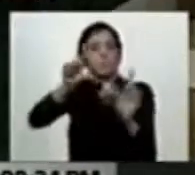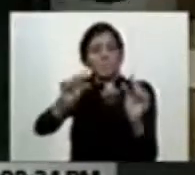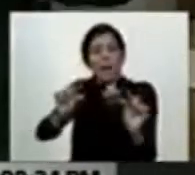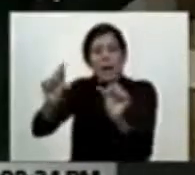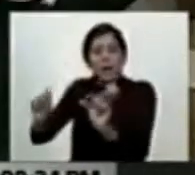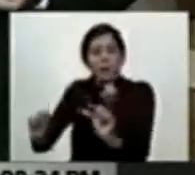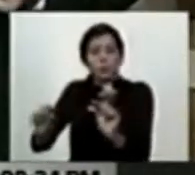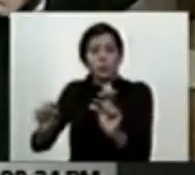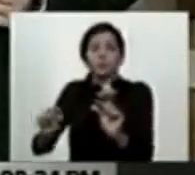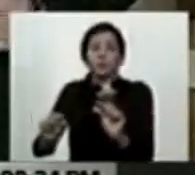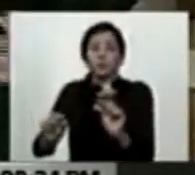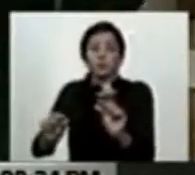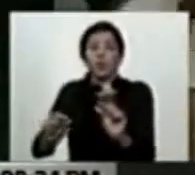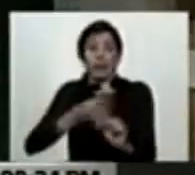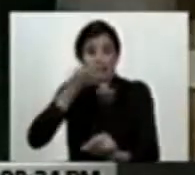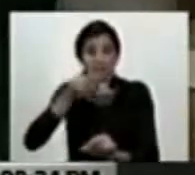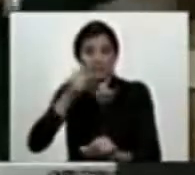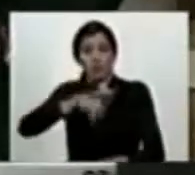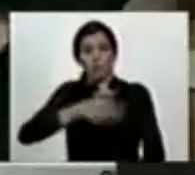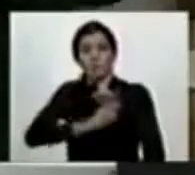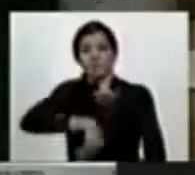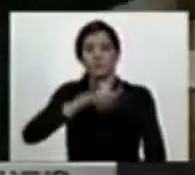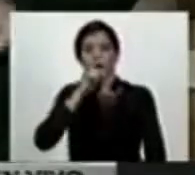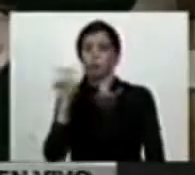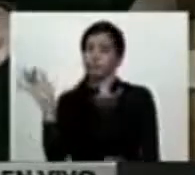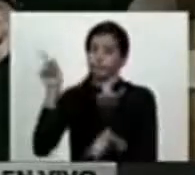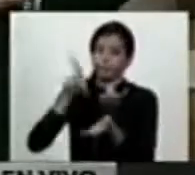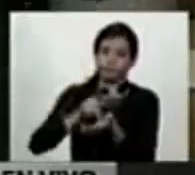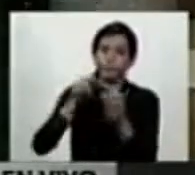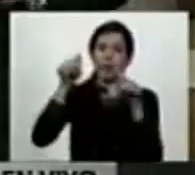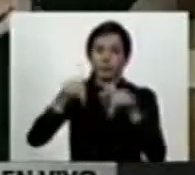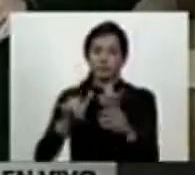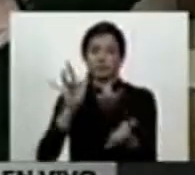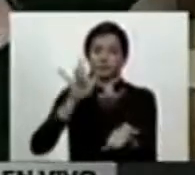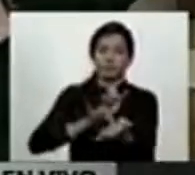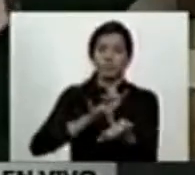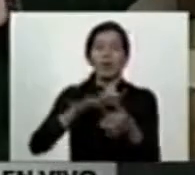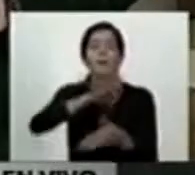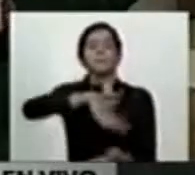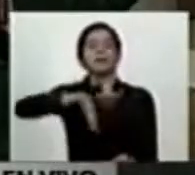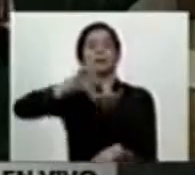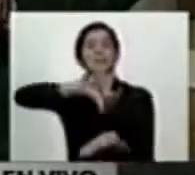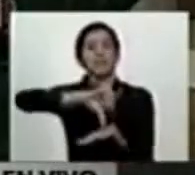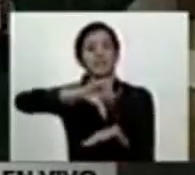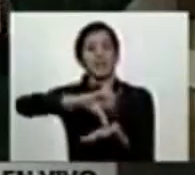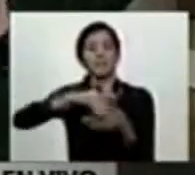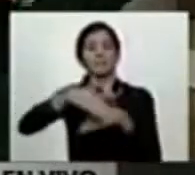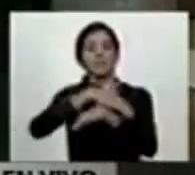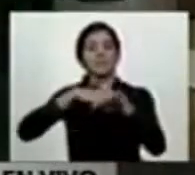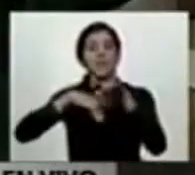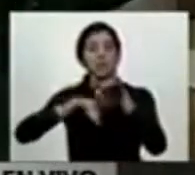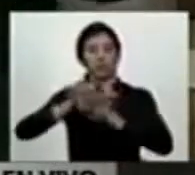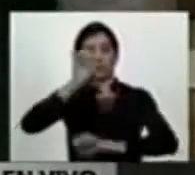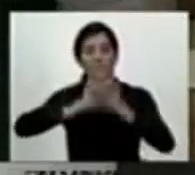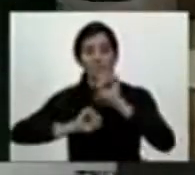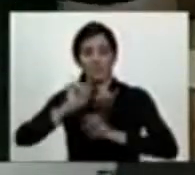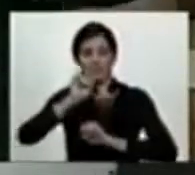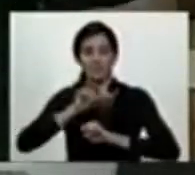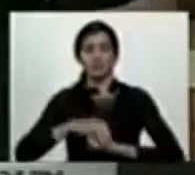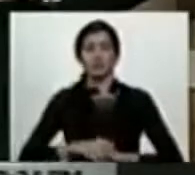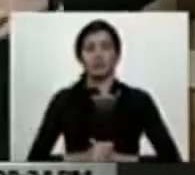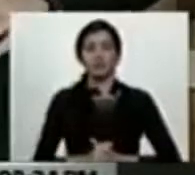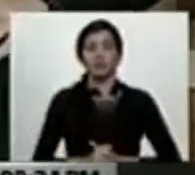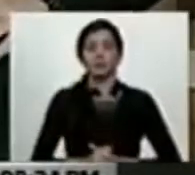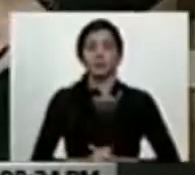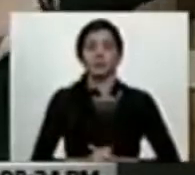República, Nicolás Maduro Moros, se vino hasta aquí, hasta el patio central del Ministerio del Poder Popular para la